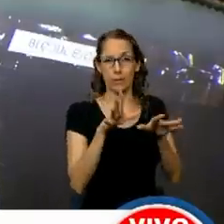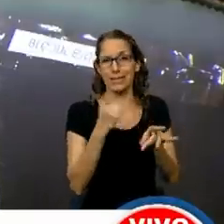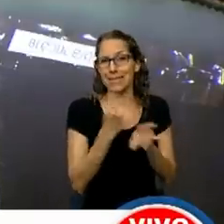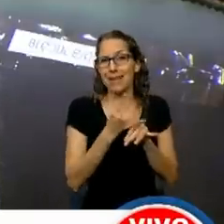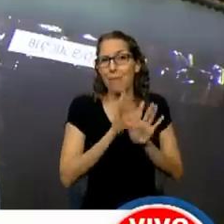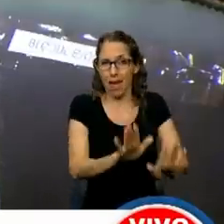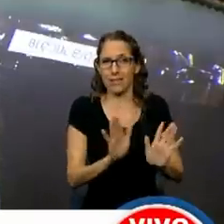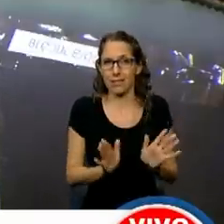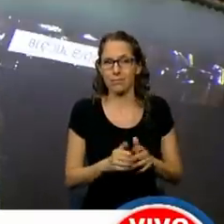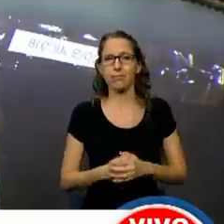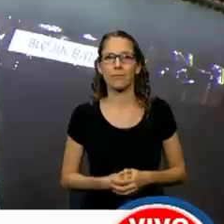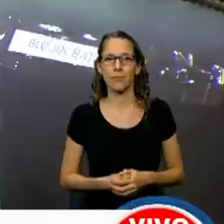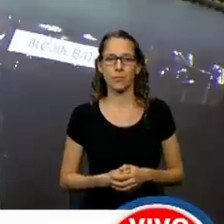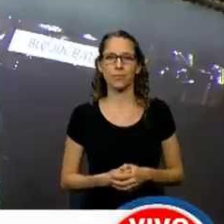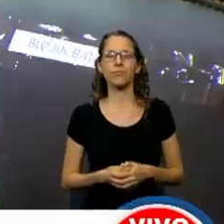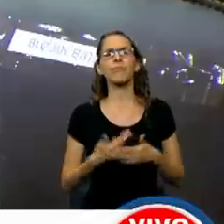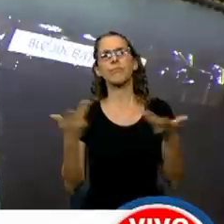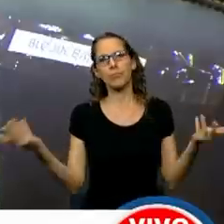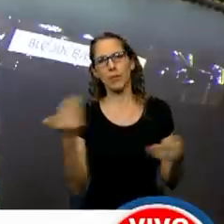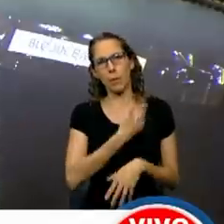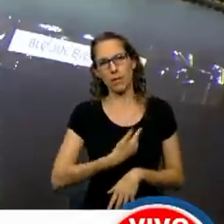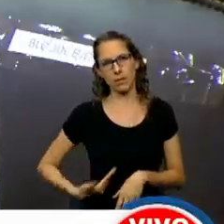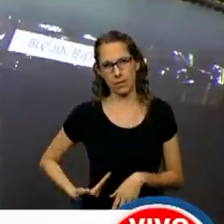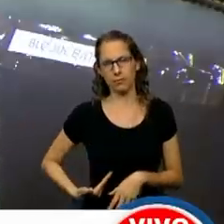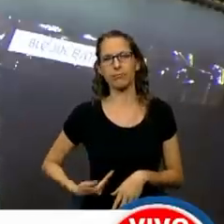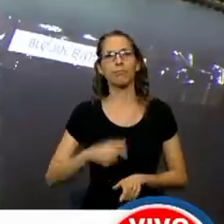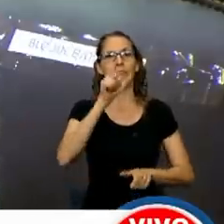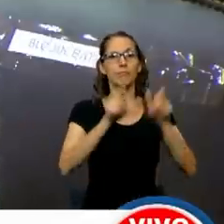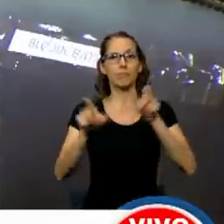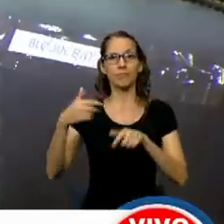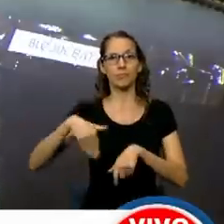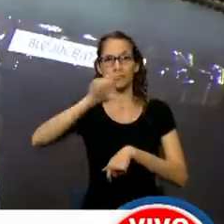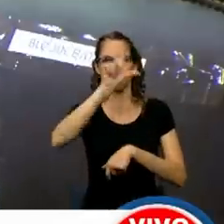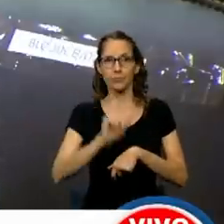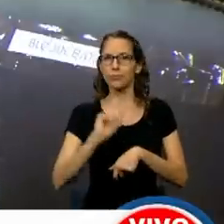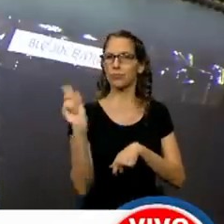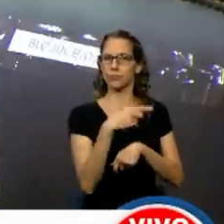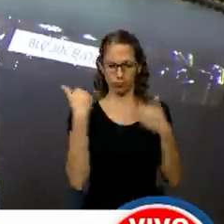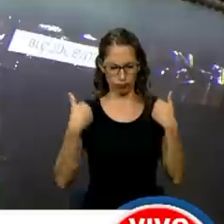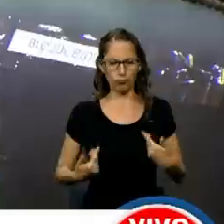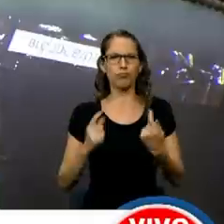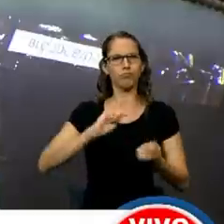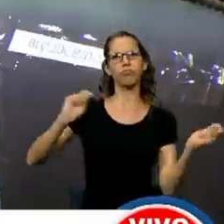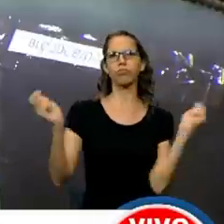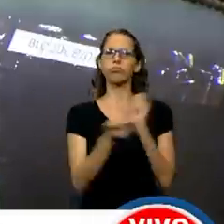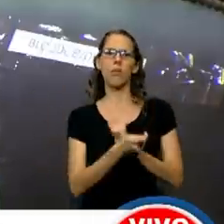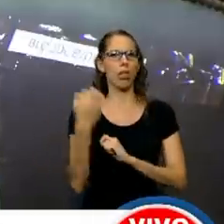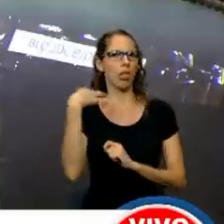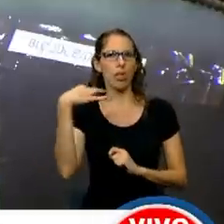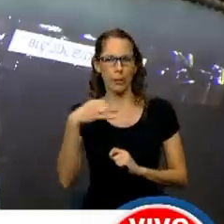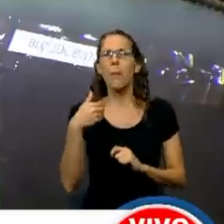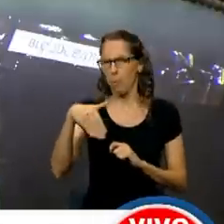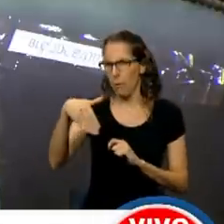arbitraria señor presidente los argentinos tenemos que cambiar ya voy